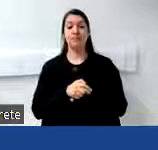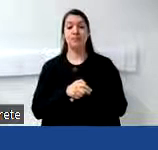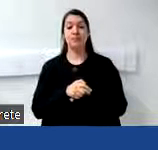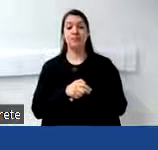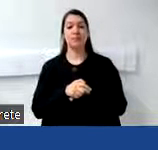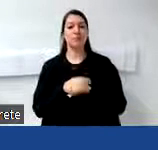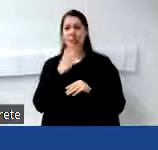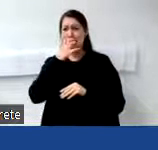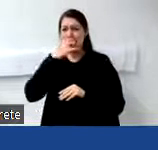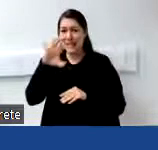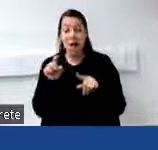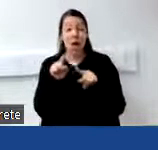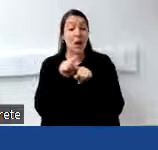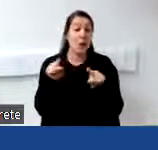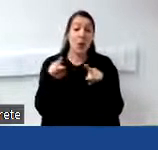Tratar de no gritar,